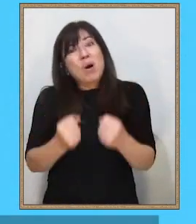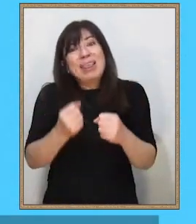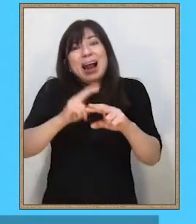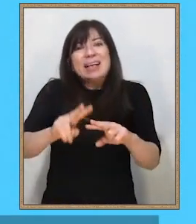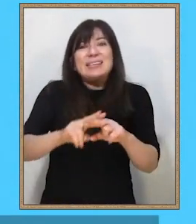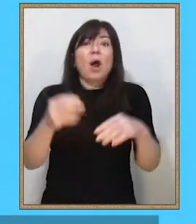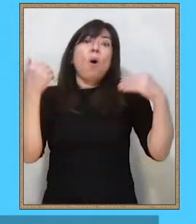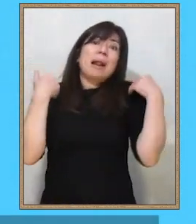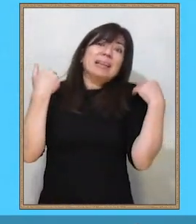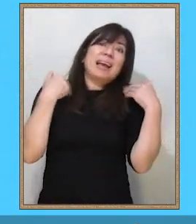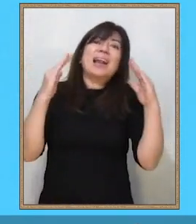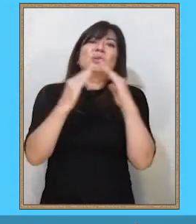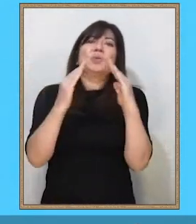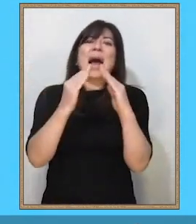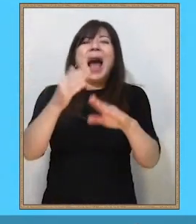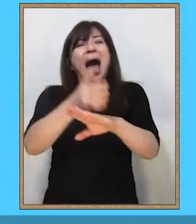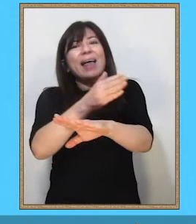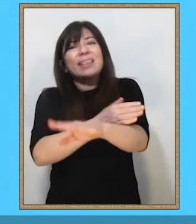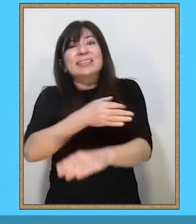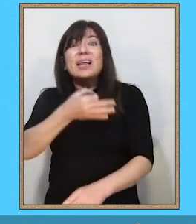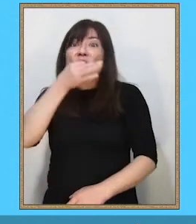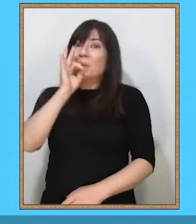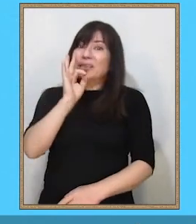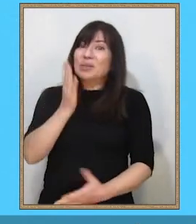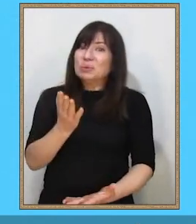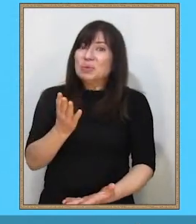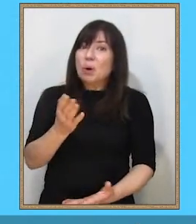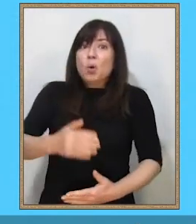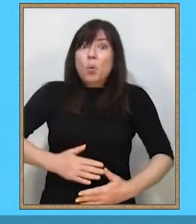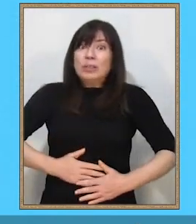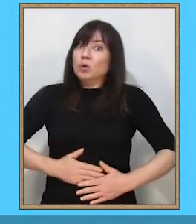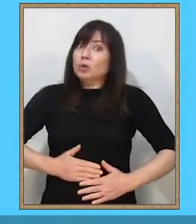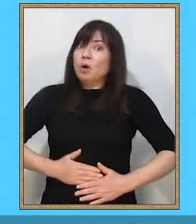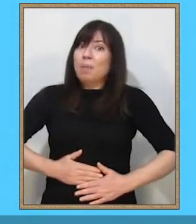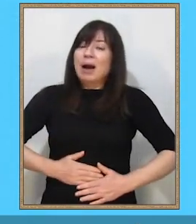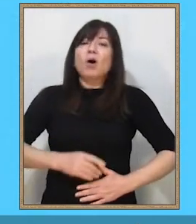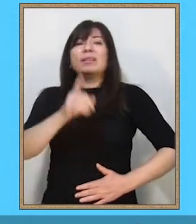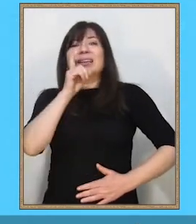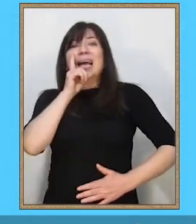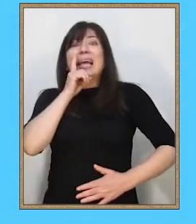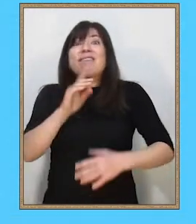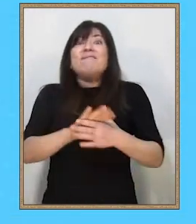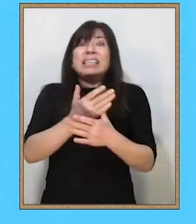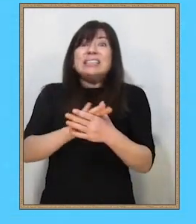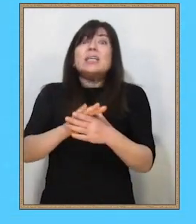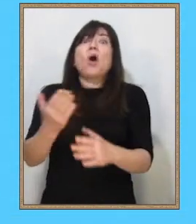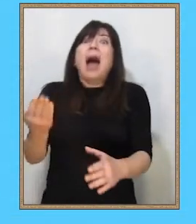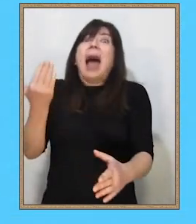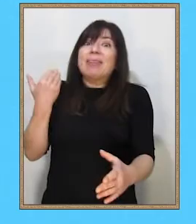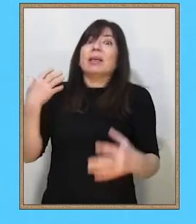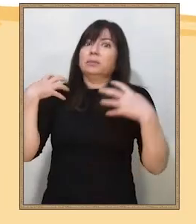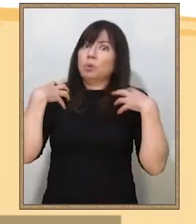hacer o practicar en sus casas antes de tomar desayuno, ya que nuestro estómago tiene que estar vacío antes de hacer